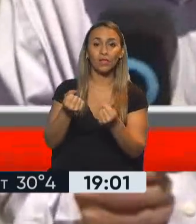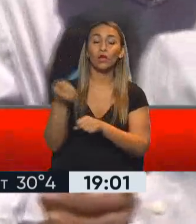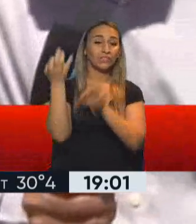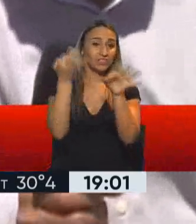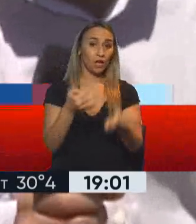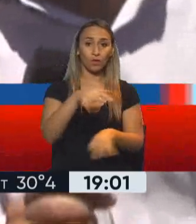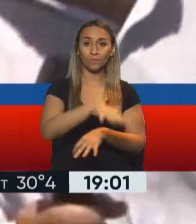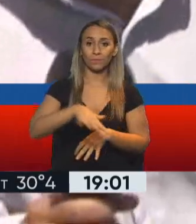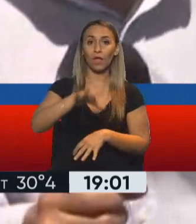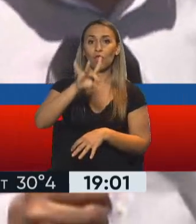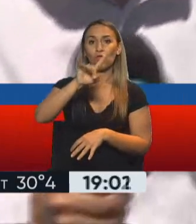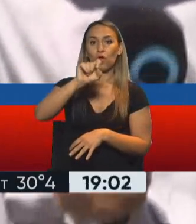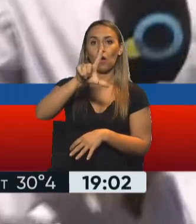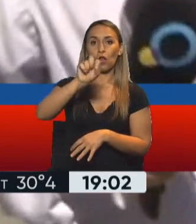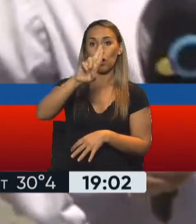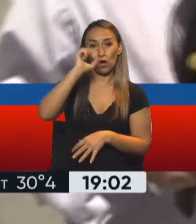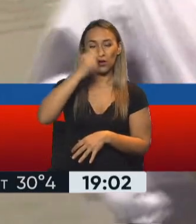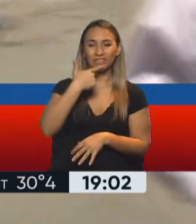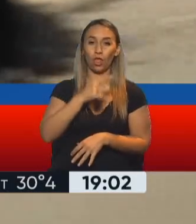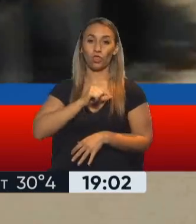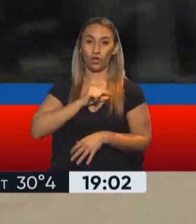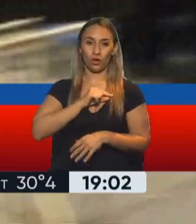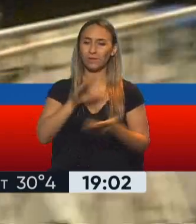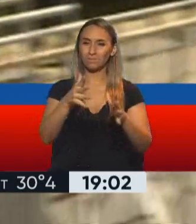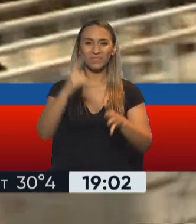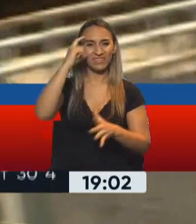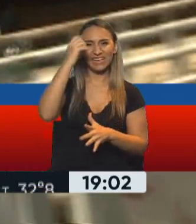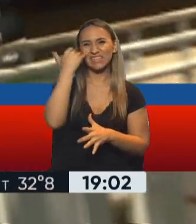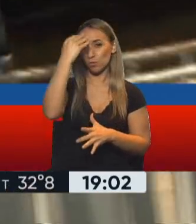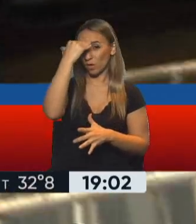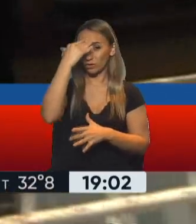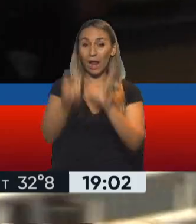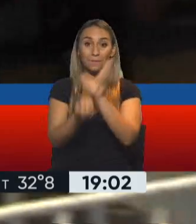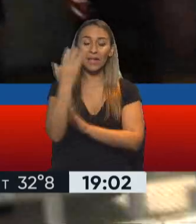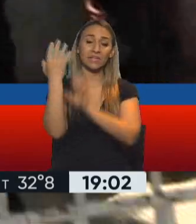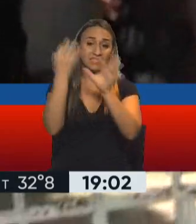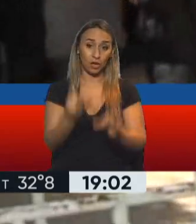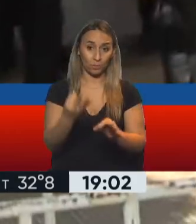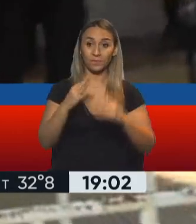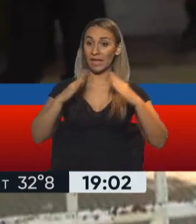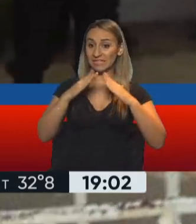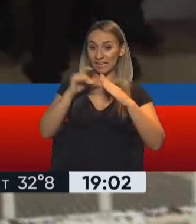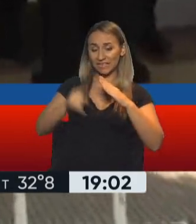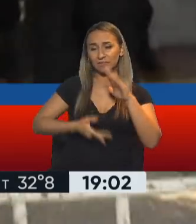de Dolores cerca de las 10:15 de la mañana. Había salido de su domicilio a las